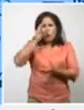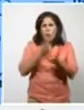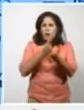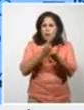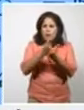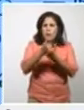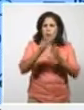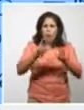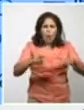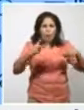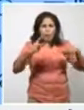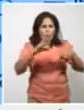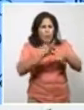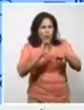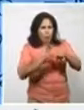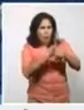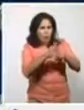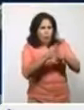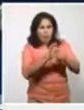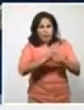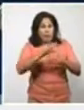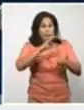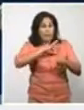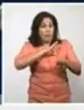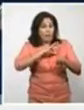reinfectados? Mira,